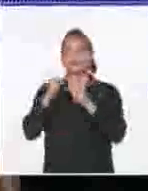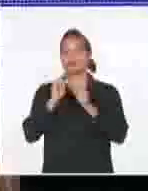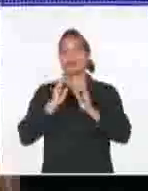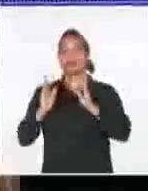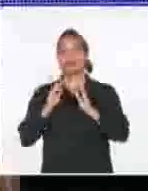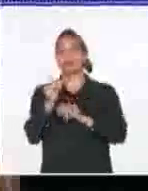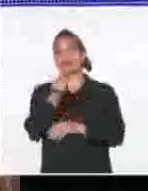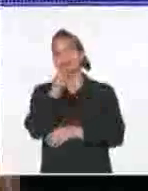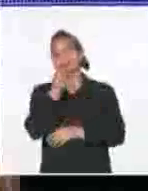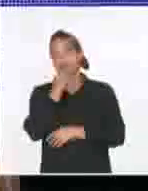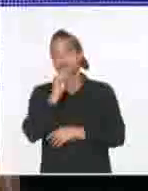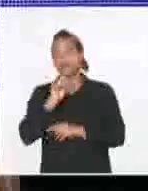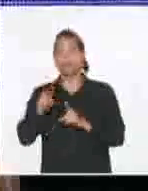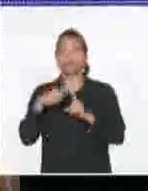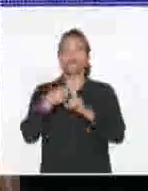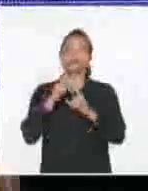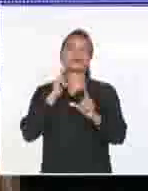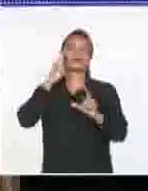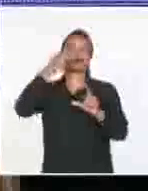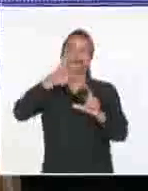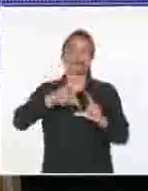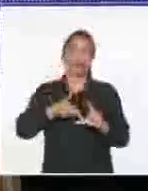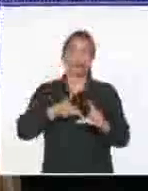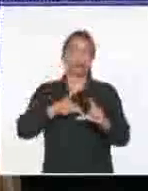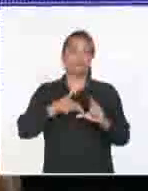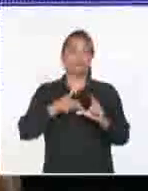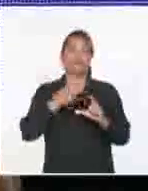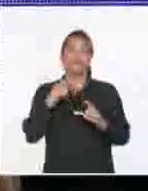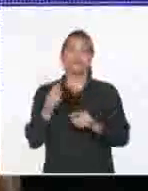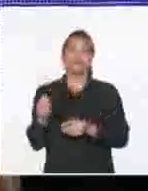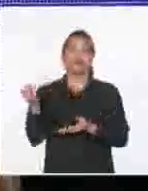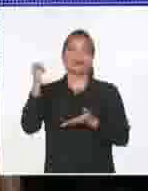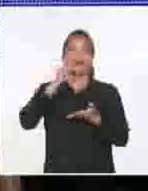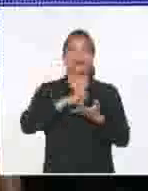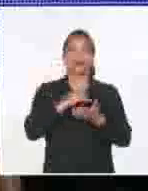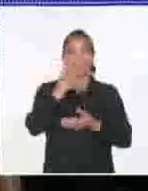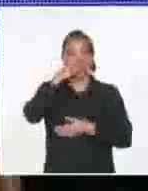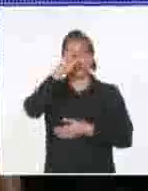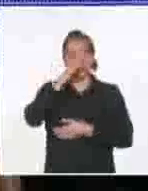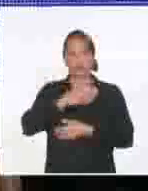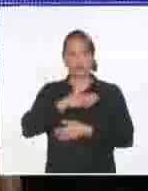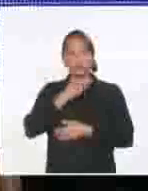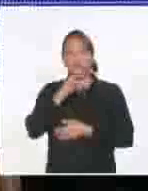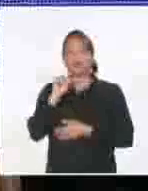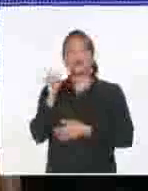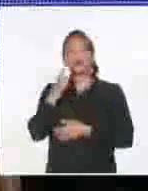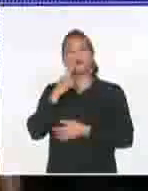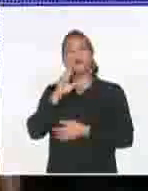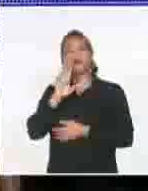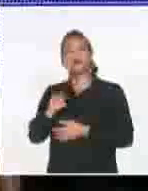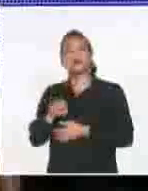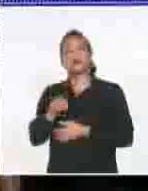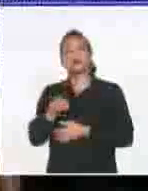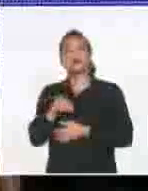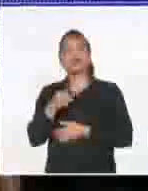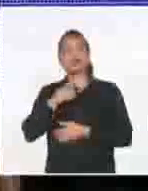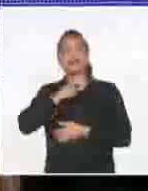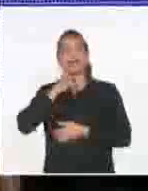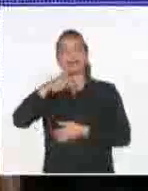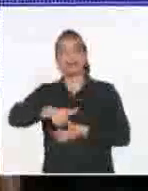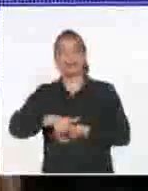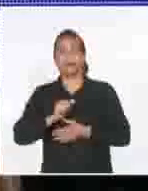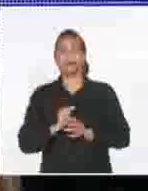y combustible a nuestro país. Voy a poner solo unos ejemplos.